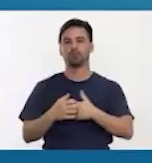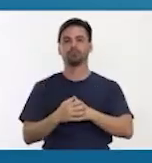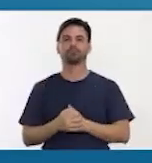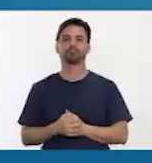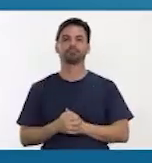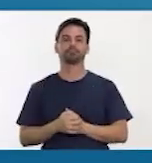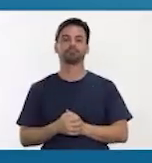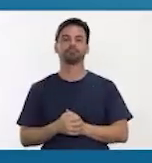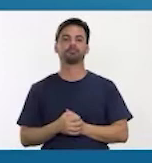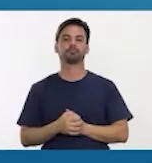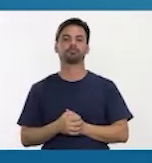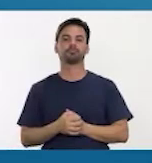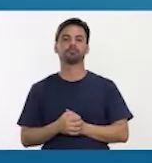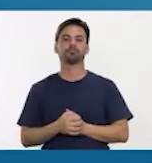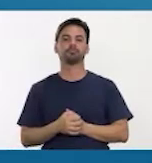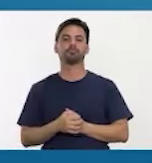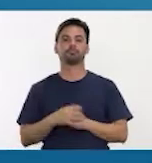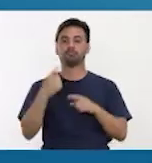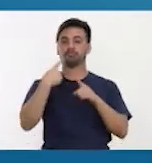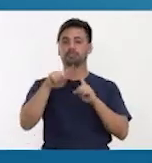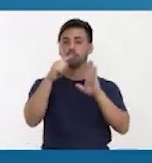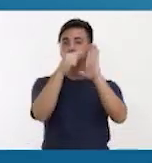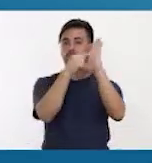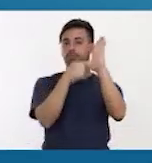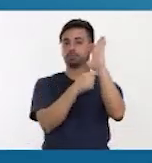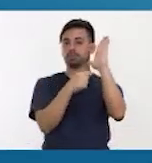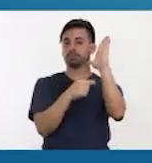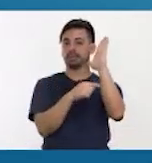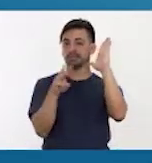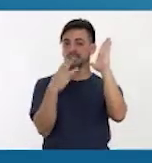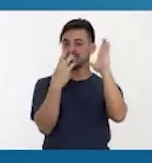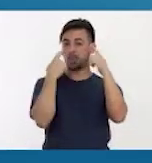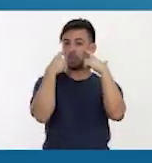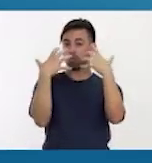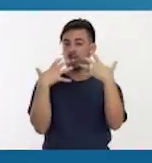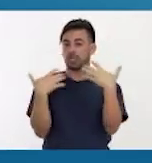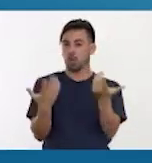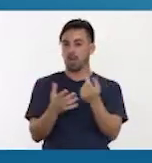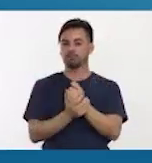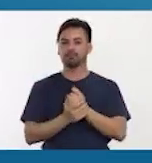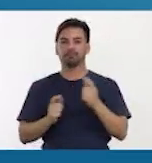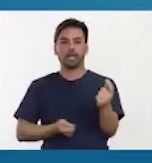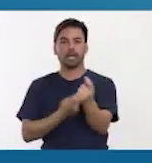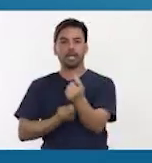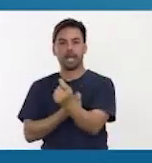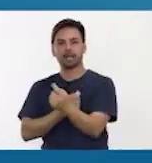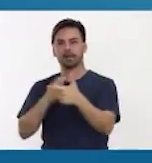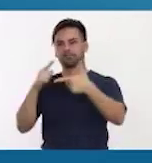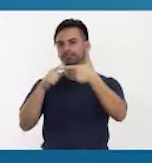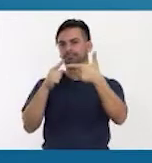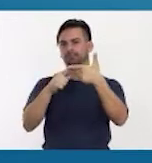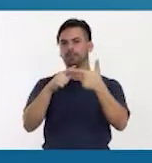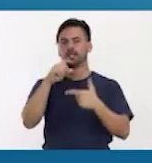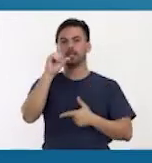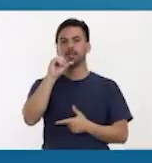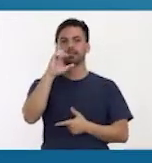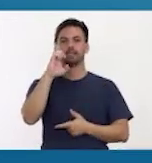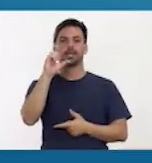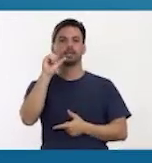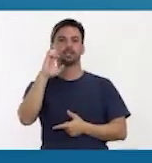elemento importante sería la guerra de secesión. A continuación, le